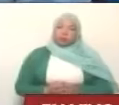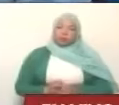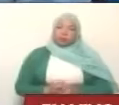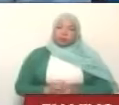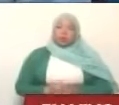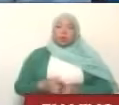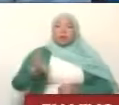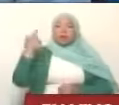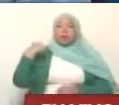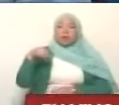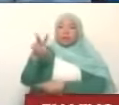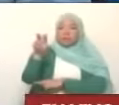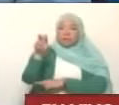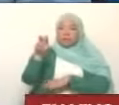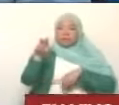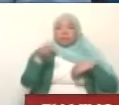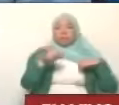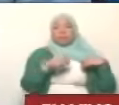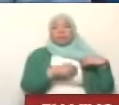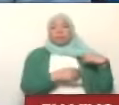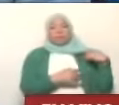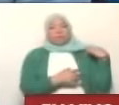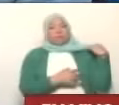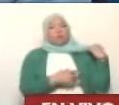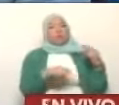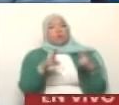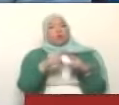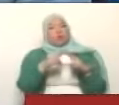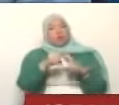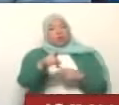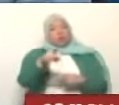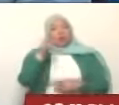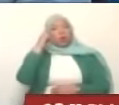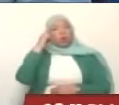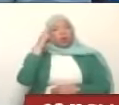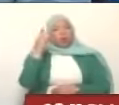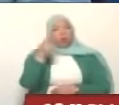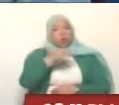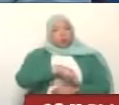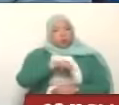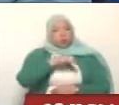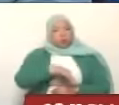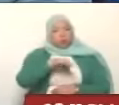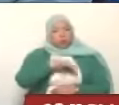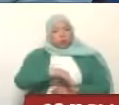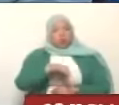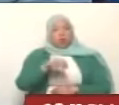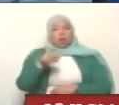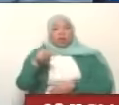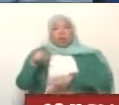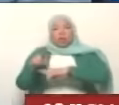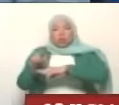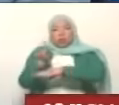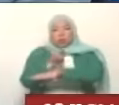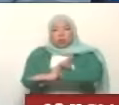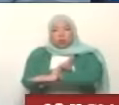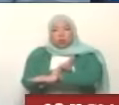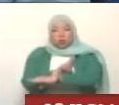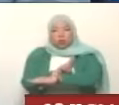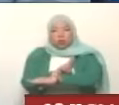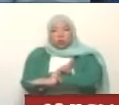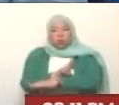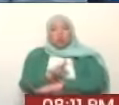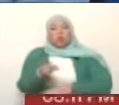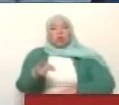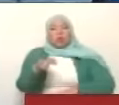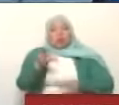pasado viernes a un, sé que lo conoce, a un sociólogo puertorriqueño, Ramón Grofovel. Sí, correcto. Y él